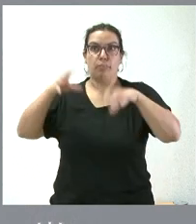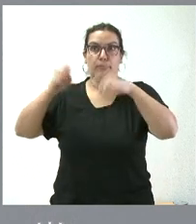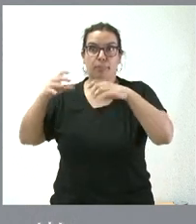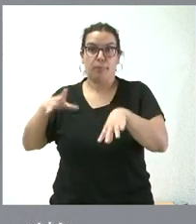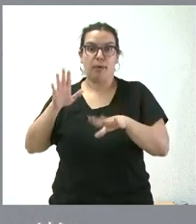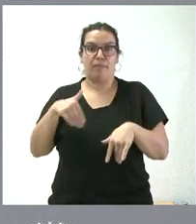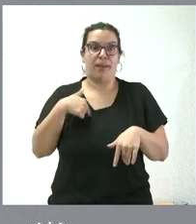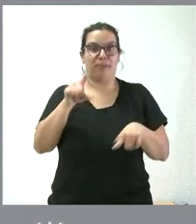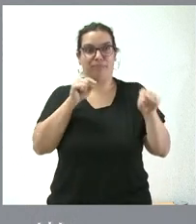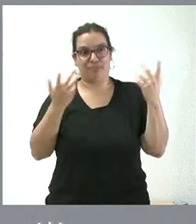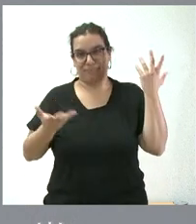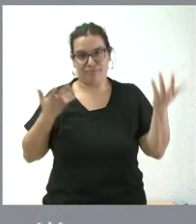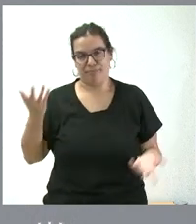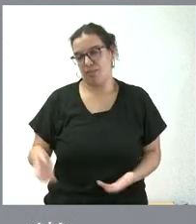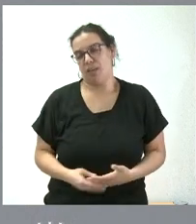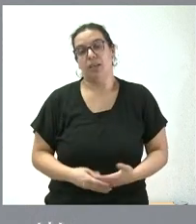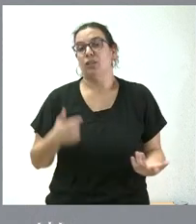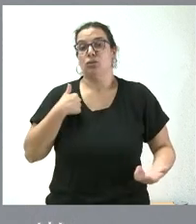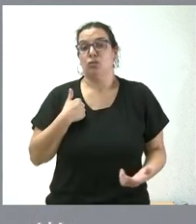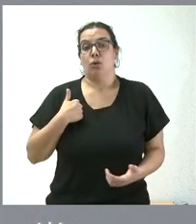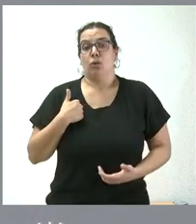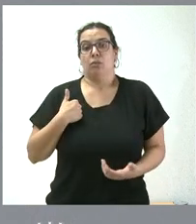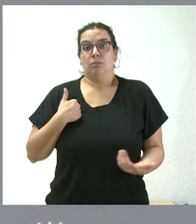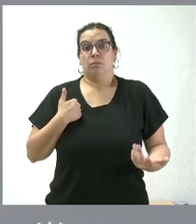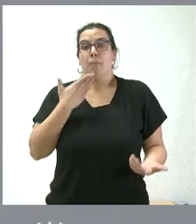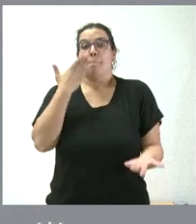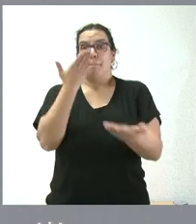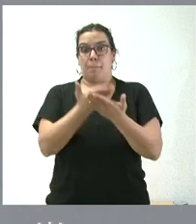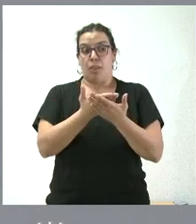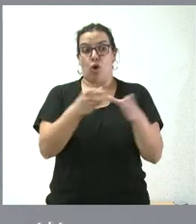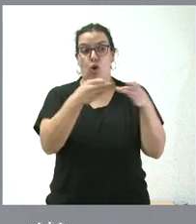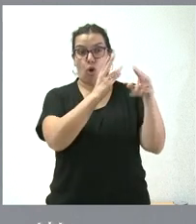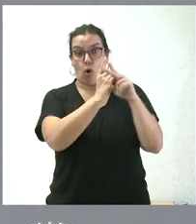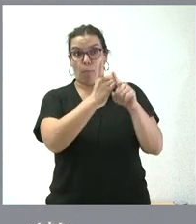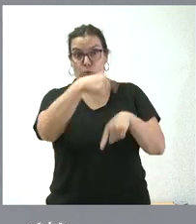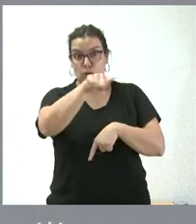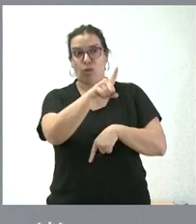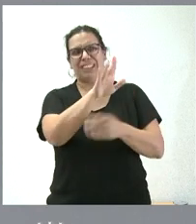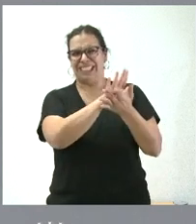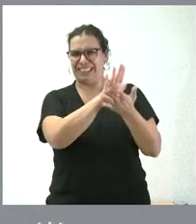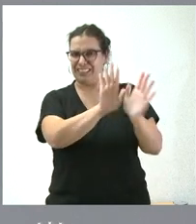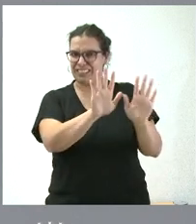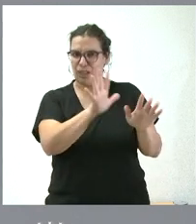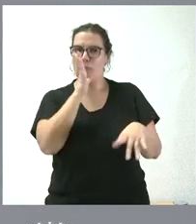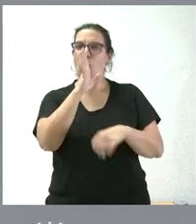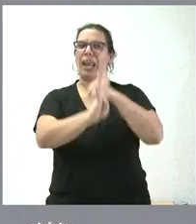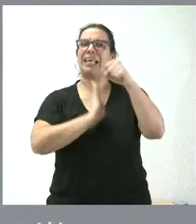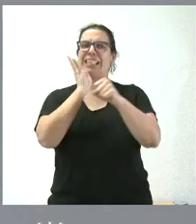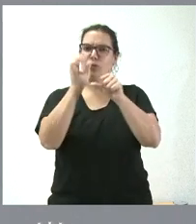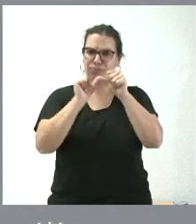seleccionar no yo le eh pido en este caso a la oposición que se tranquilice porque queda mucha legislatura